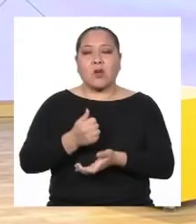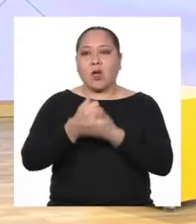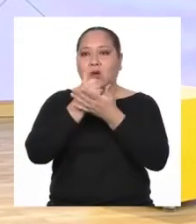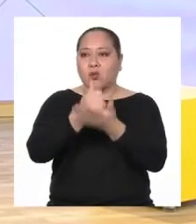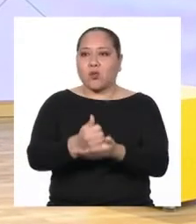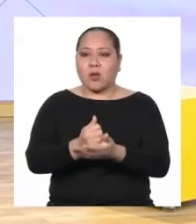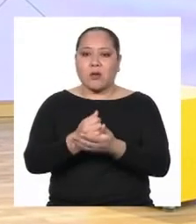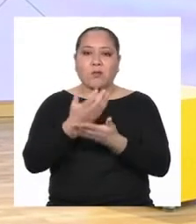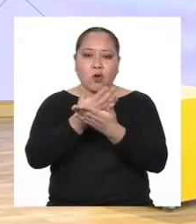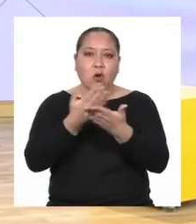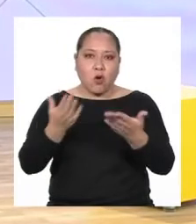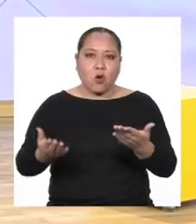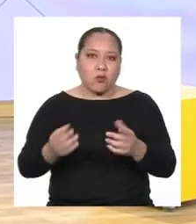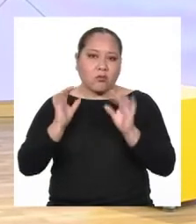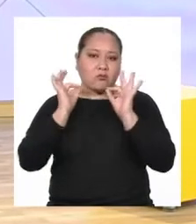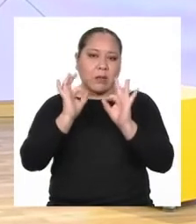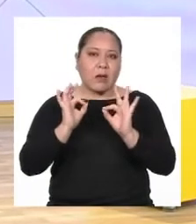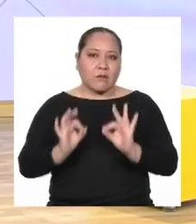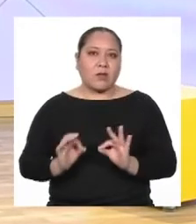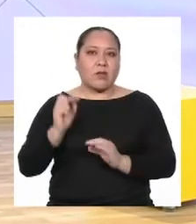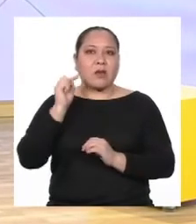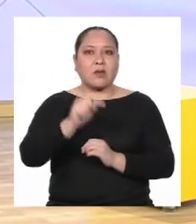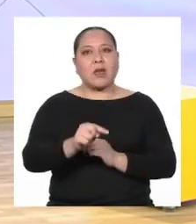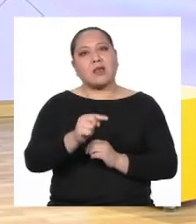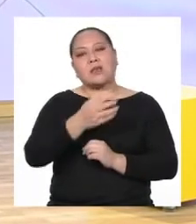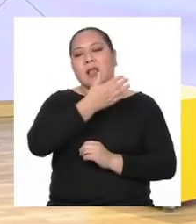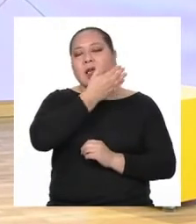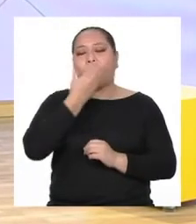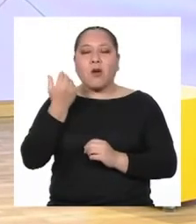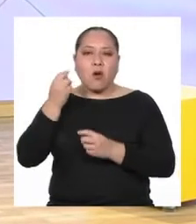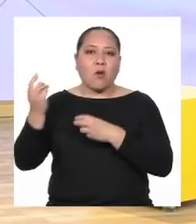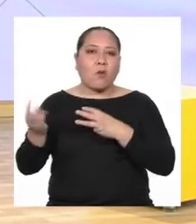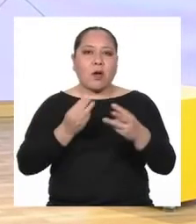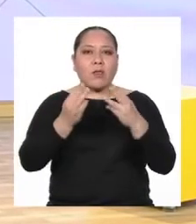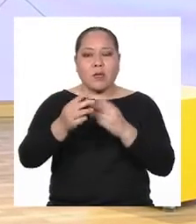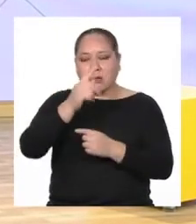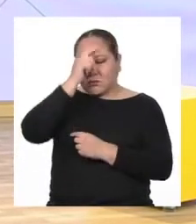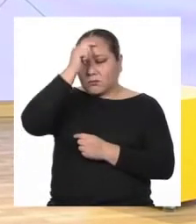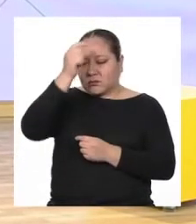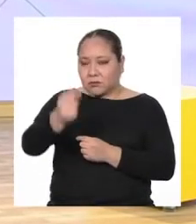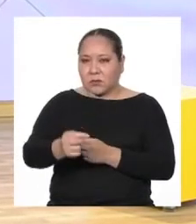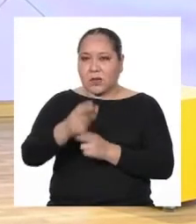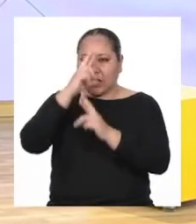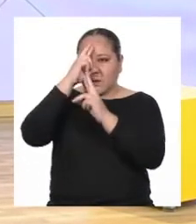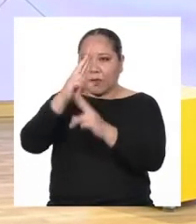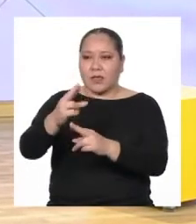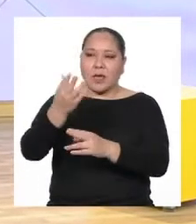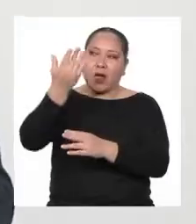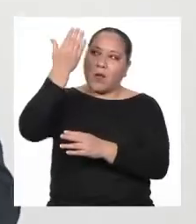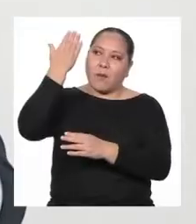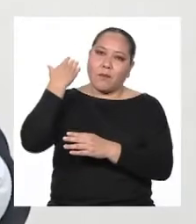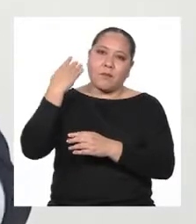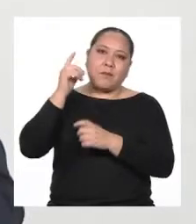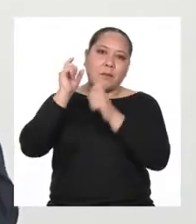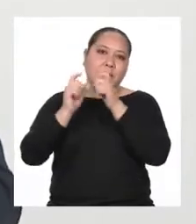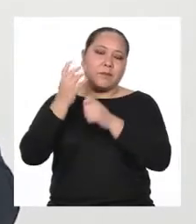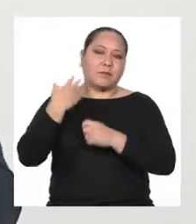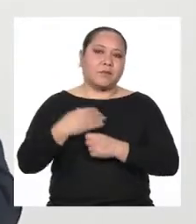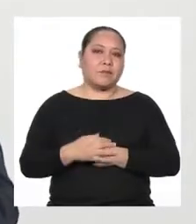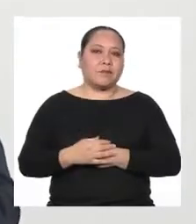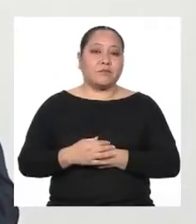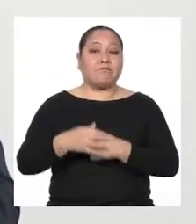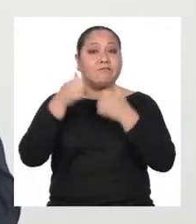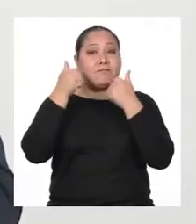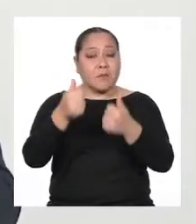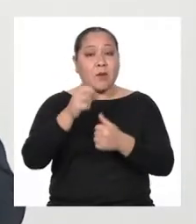insumos de calidad Y esa es la mejor manera de honrar a nuestros ancestros Muy bien dicho